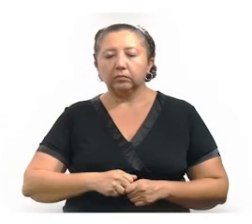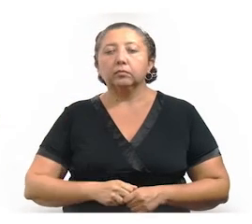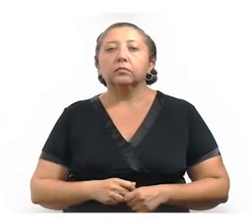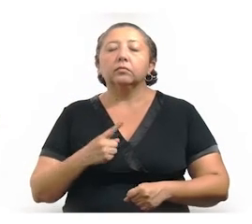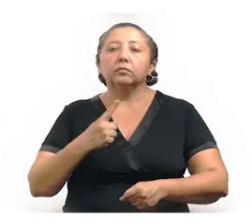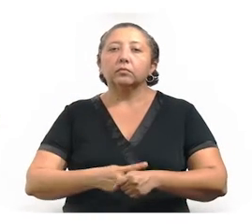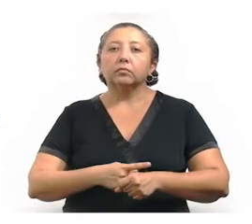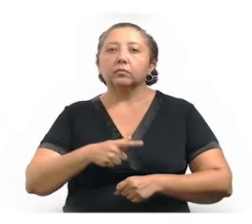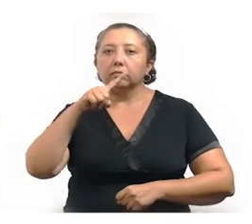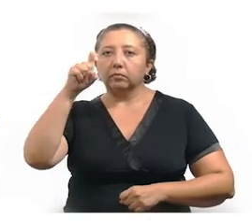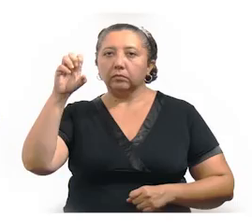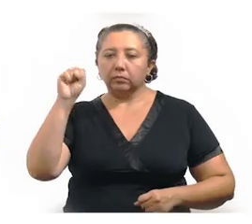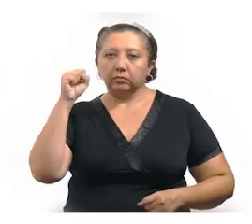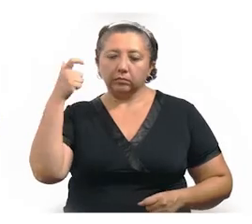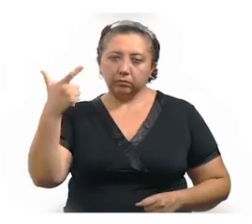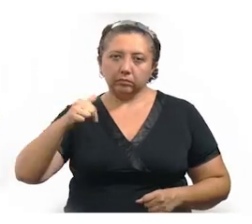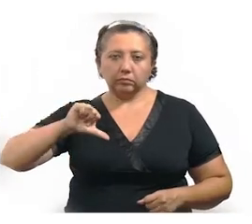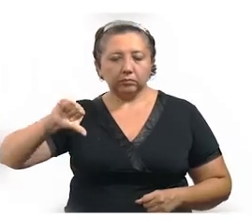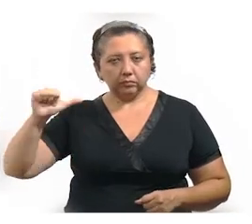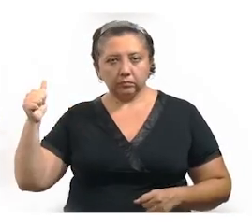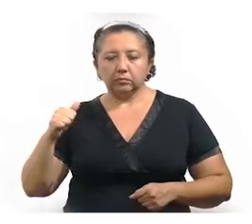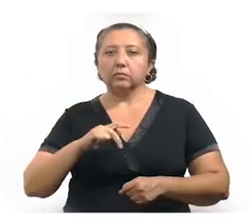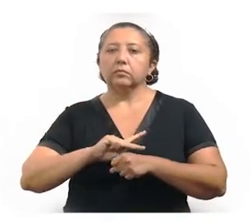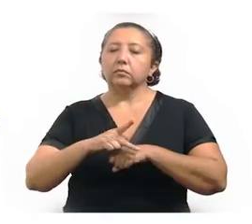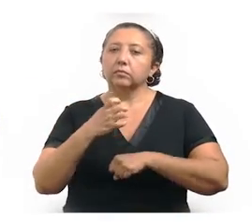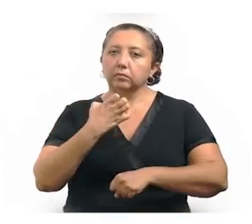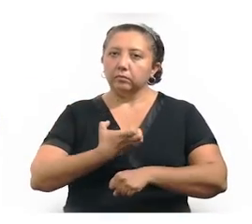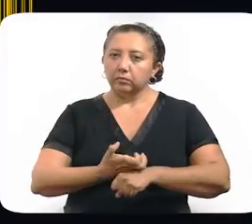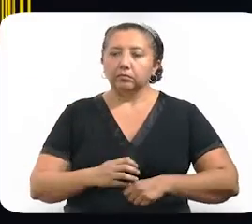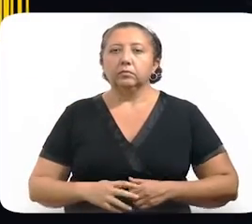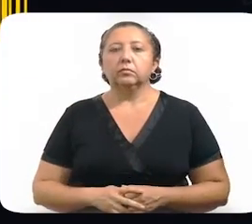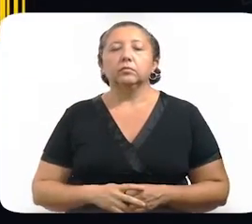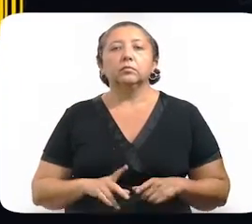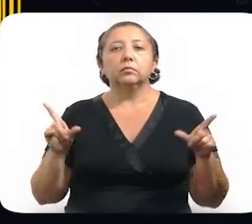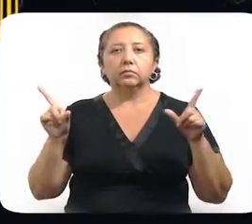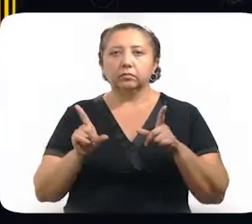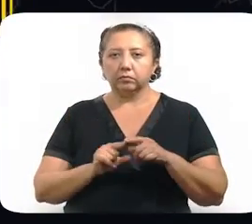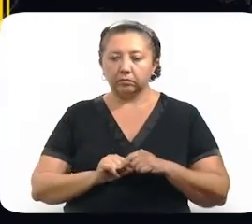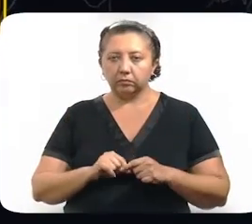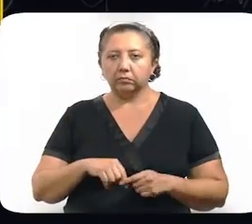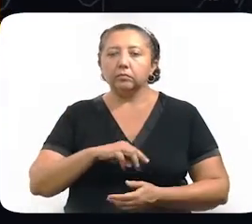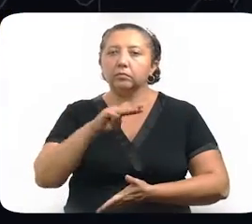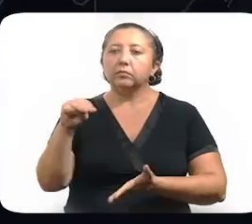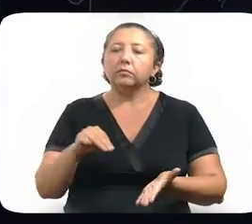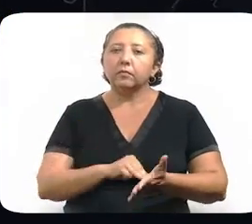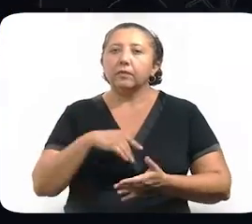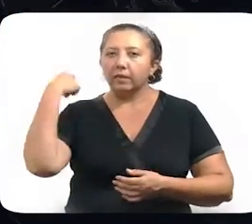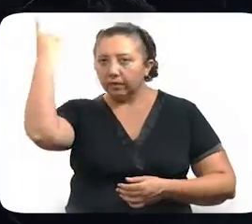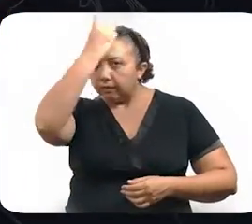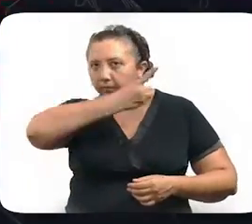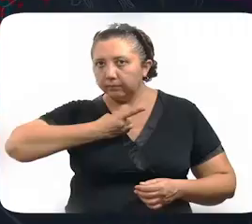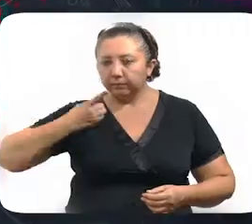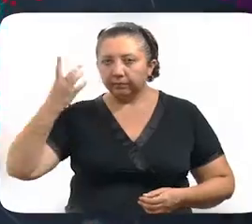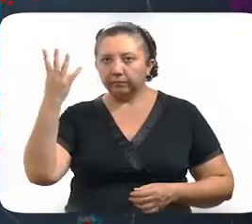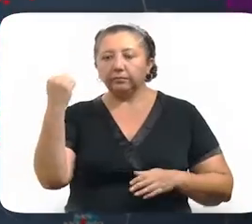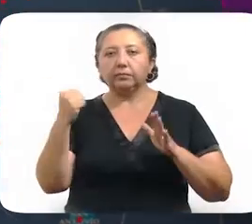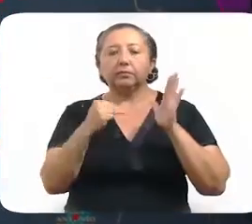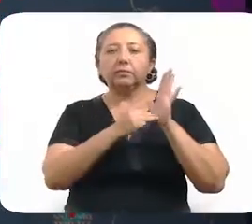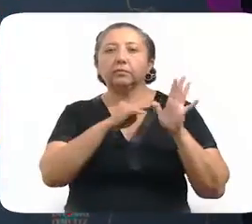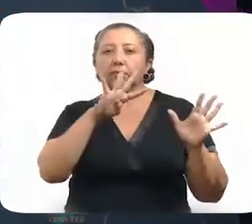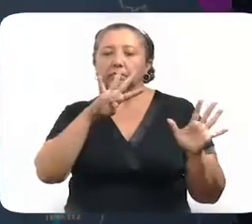positivos 167 son de otro país u otro estado específicamente en se han diagnosticado